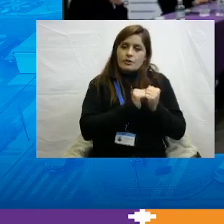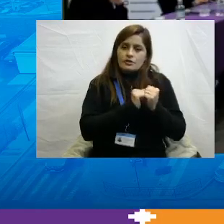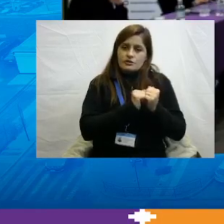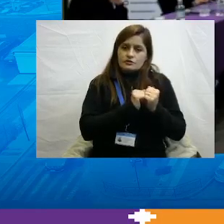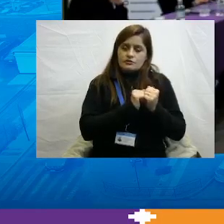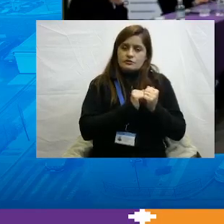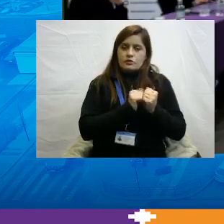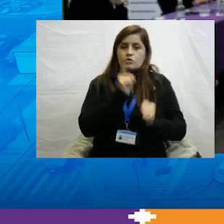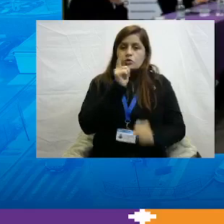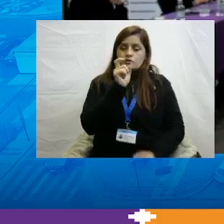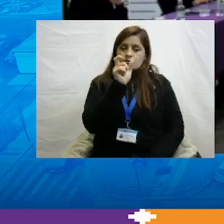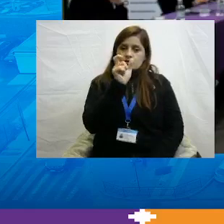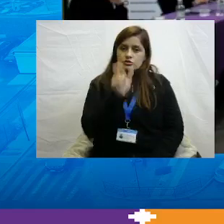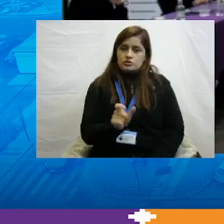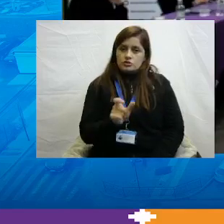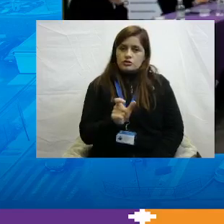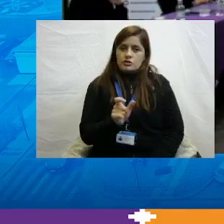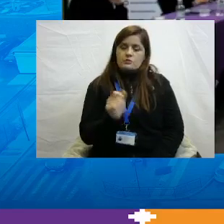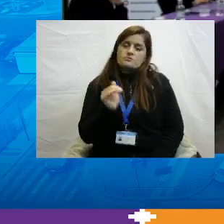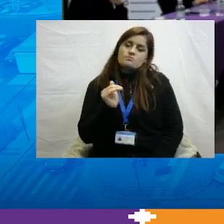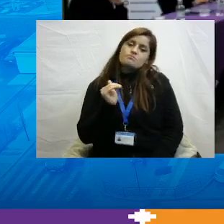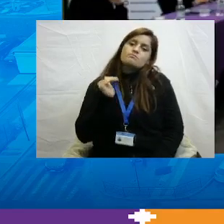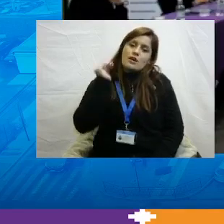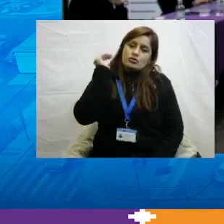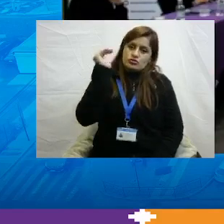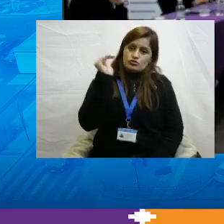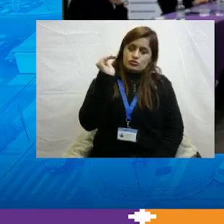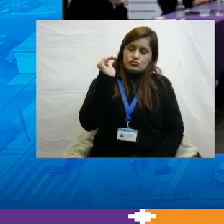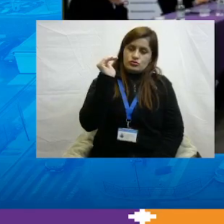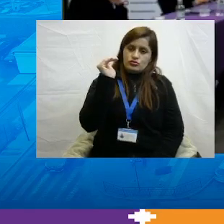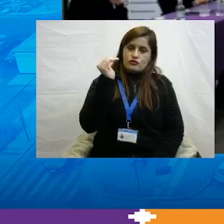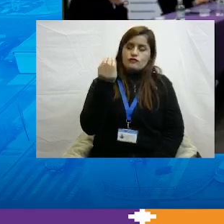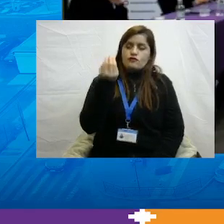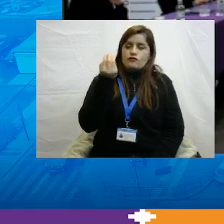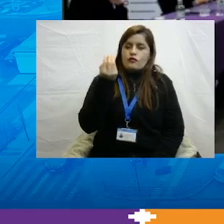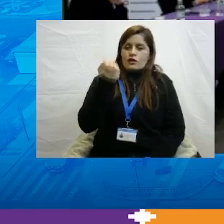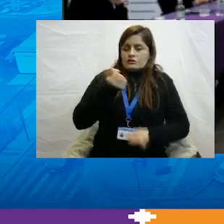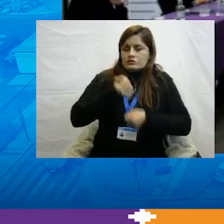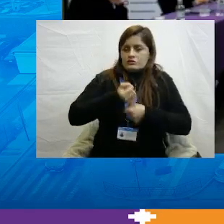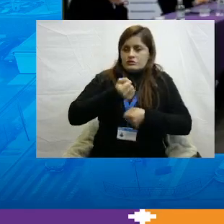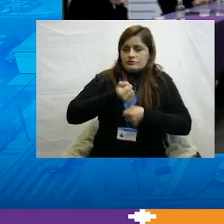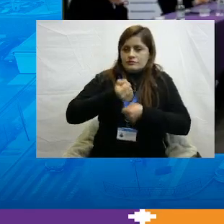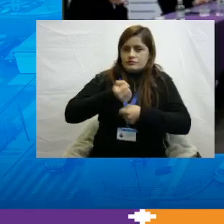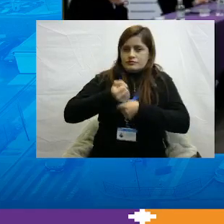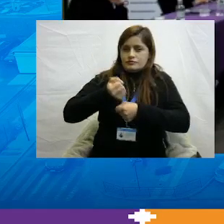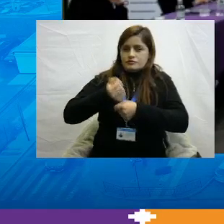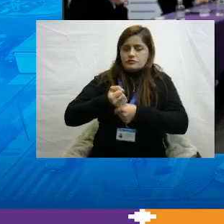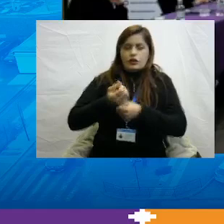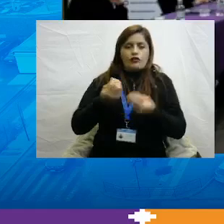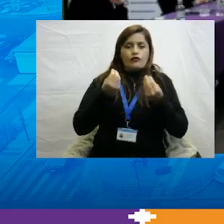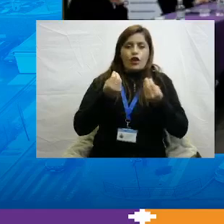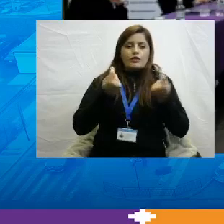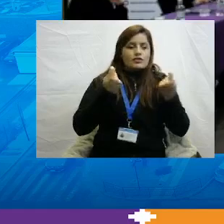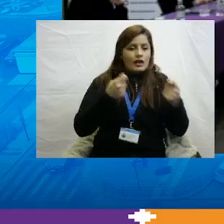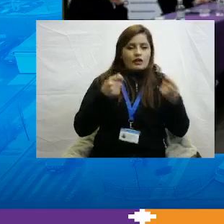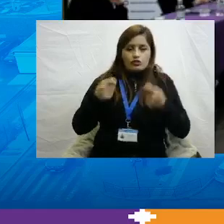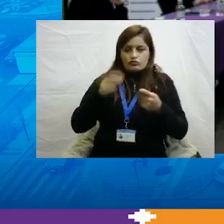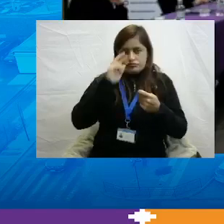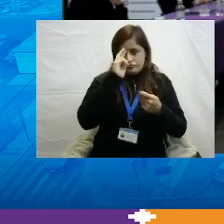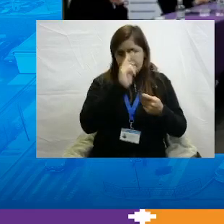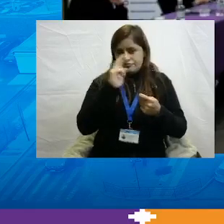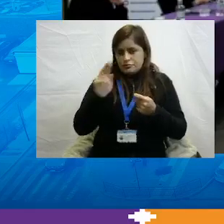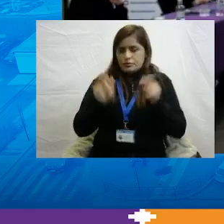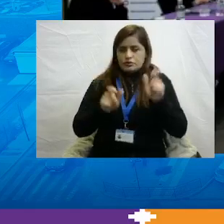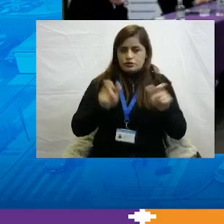es una persona mayor, muy buen trabajador, muy buen trato con nosotros.